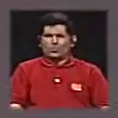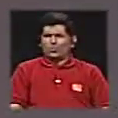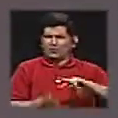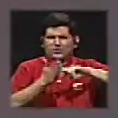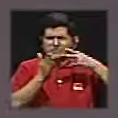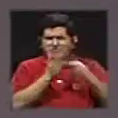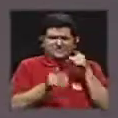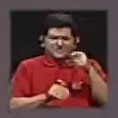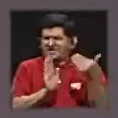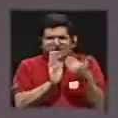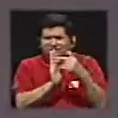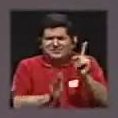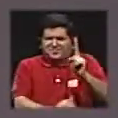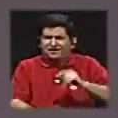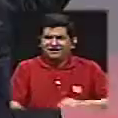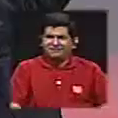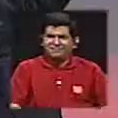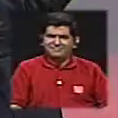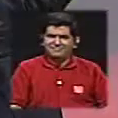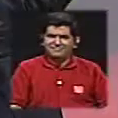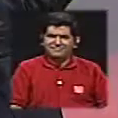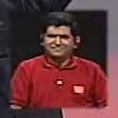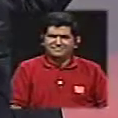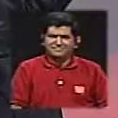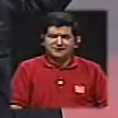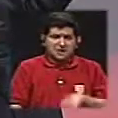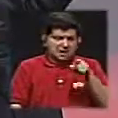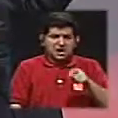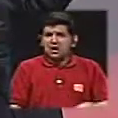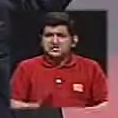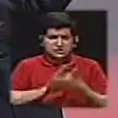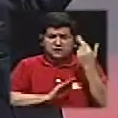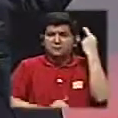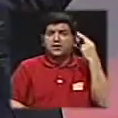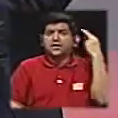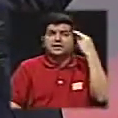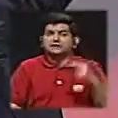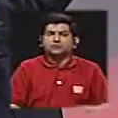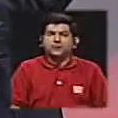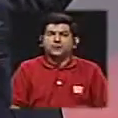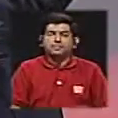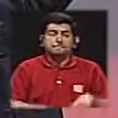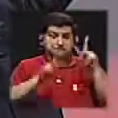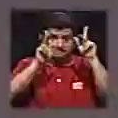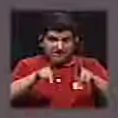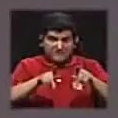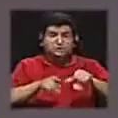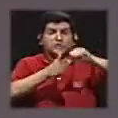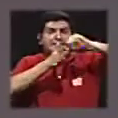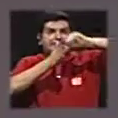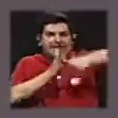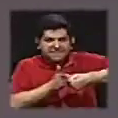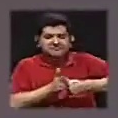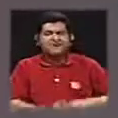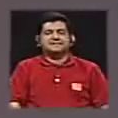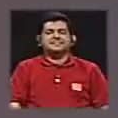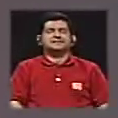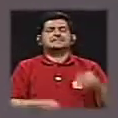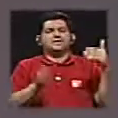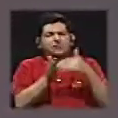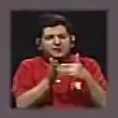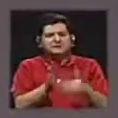de eso. No. Él se fue entre otras razones porque hubo gente que insistió una y otra